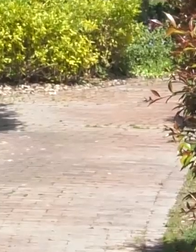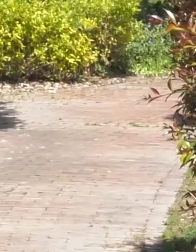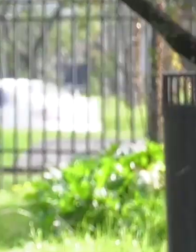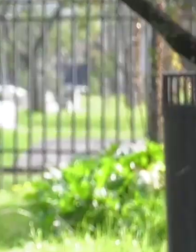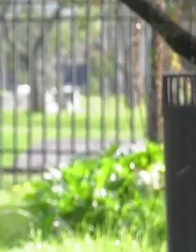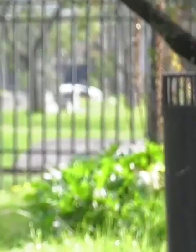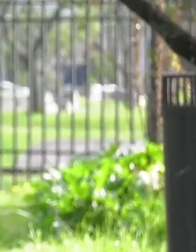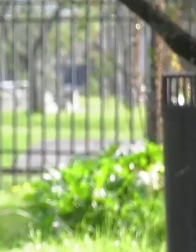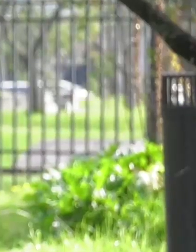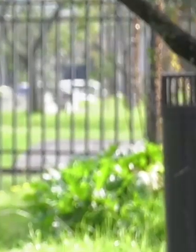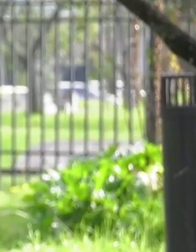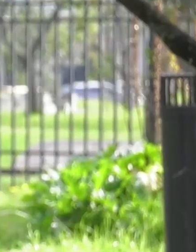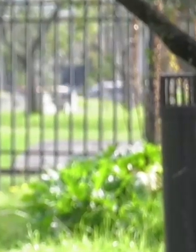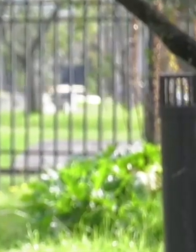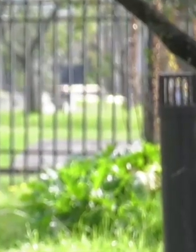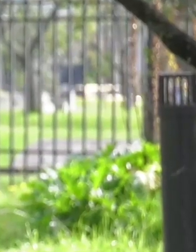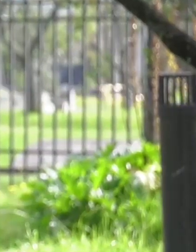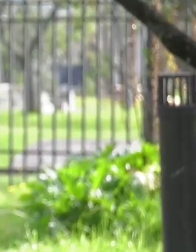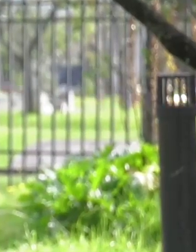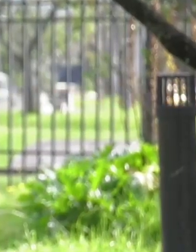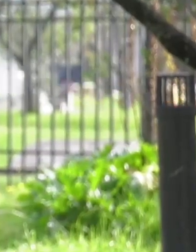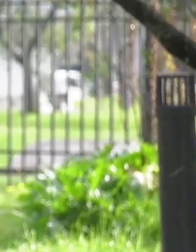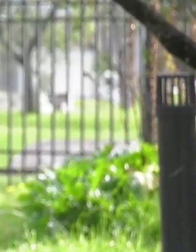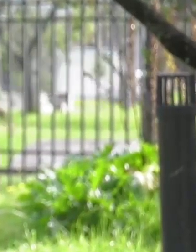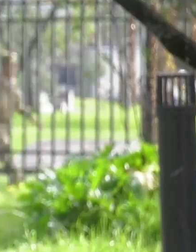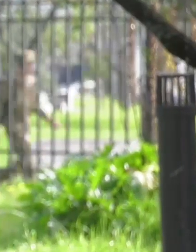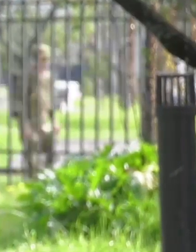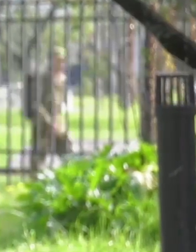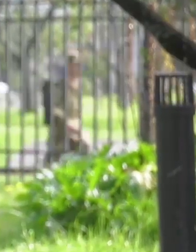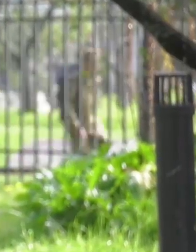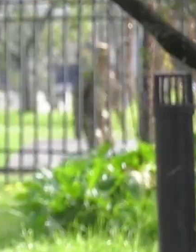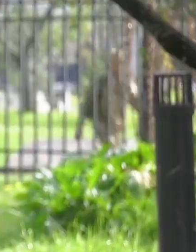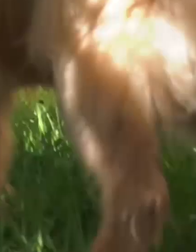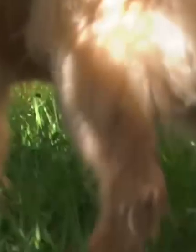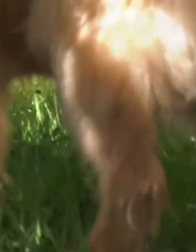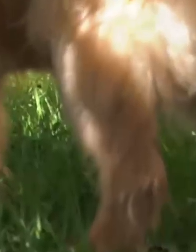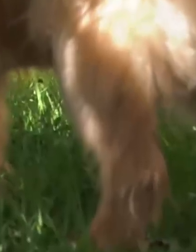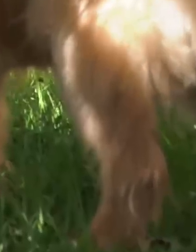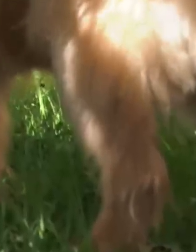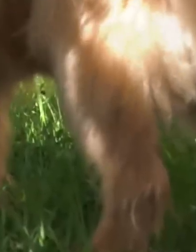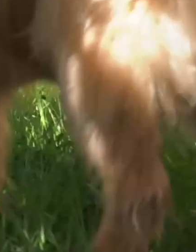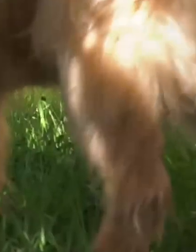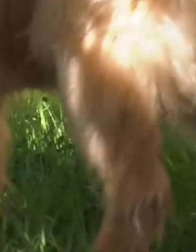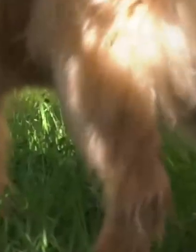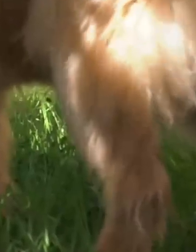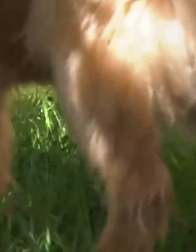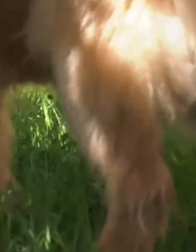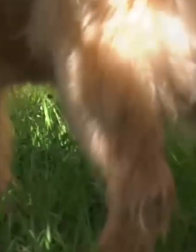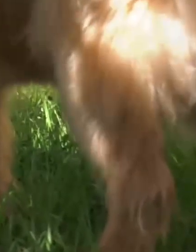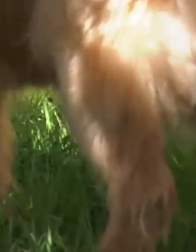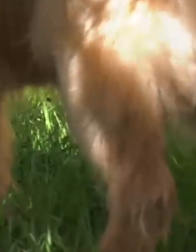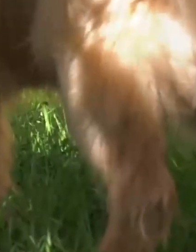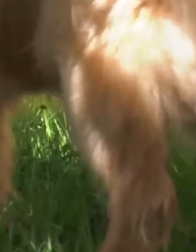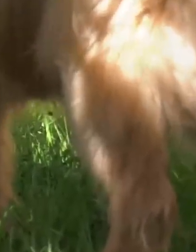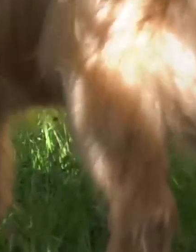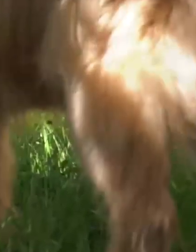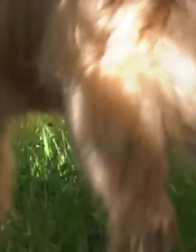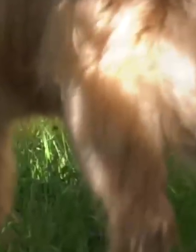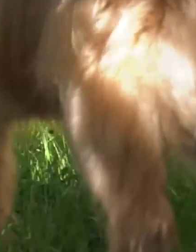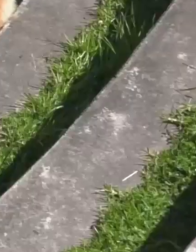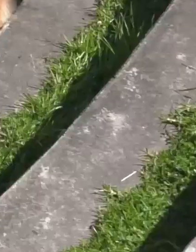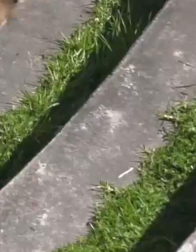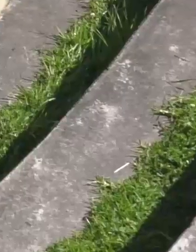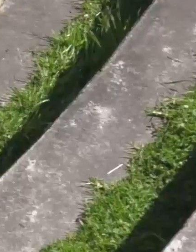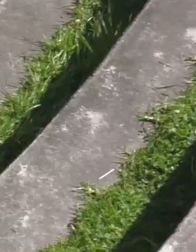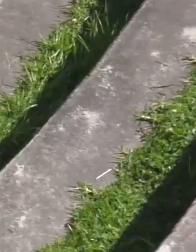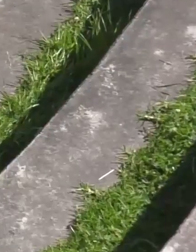antiexplosivos. Zeus, de acuerdo a la autorización de los copropietarios, entró ya en proceso de jubilación.